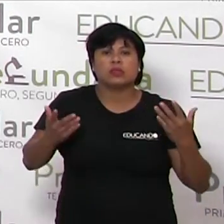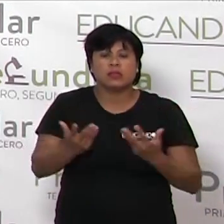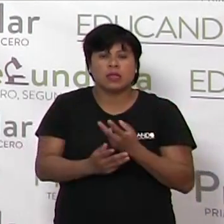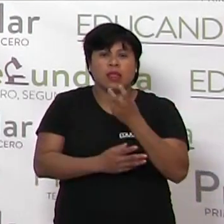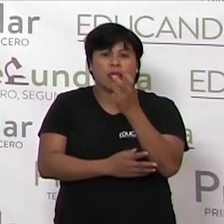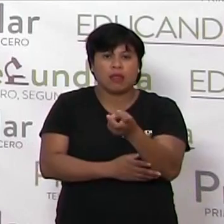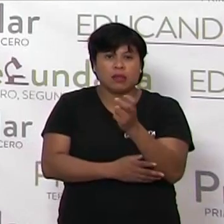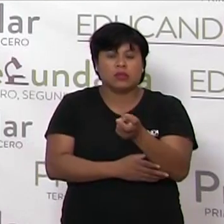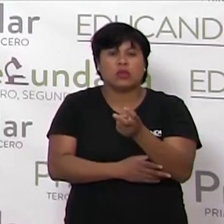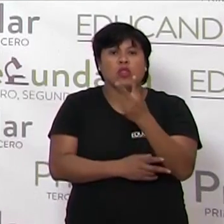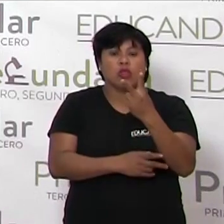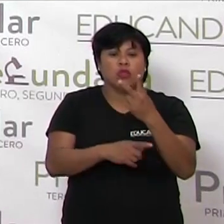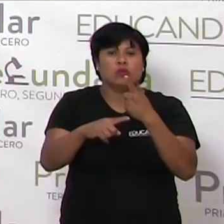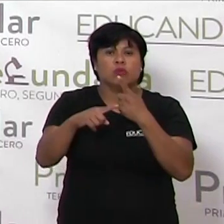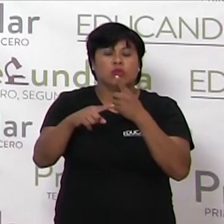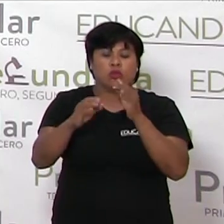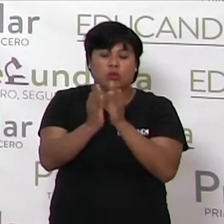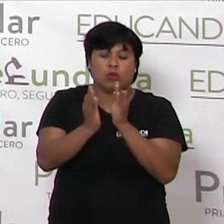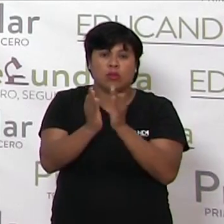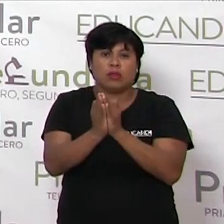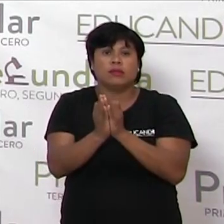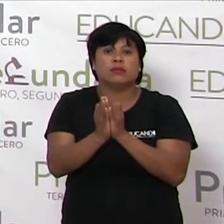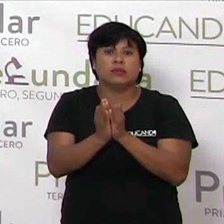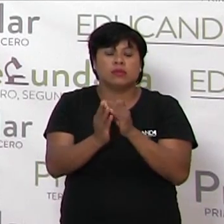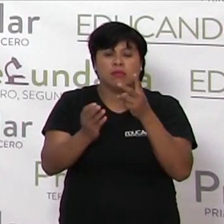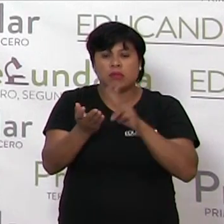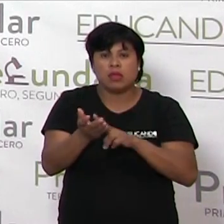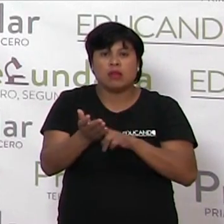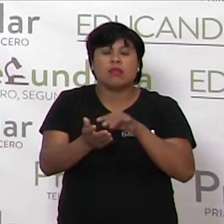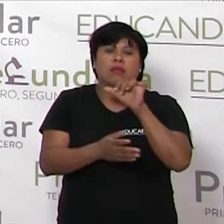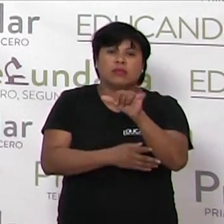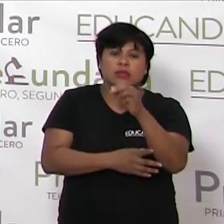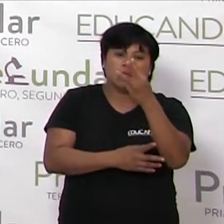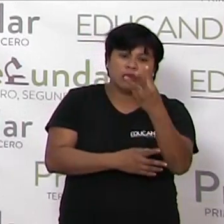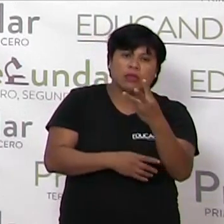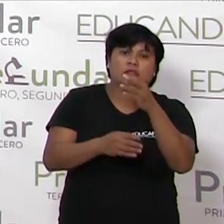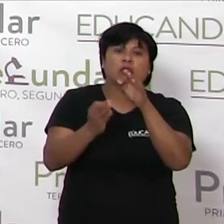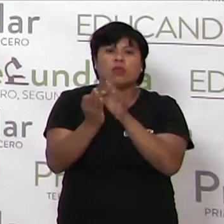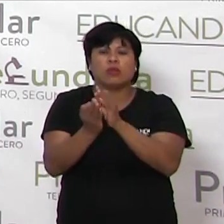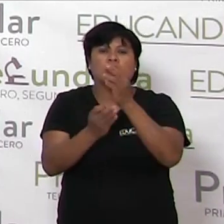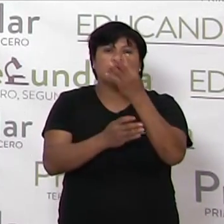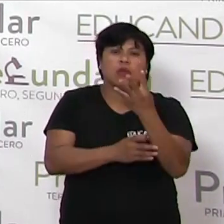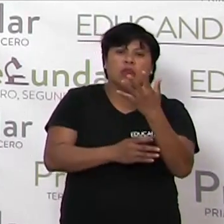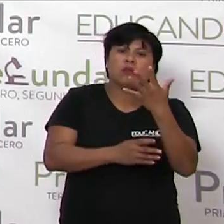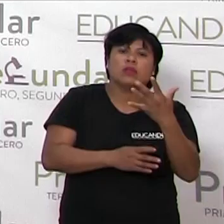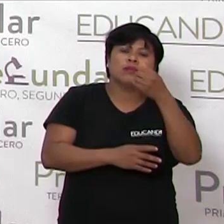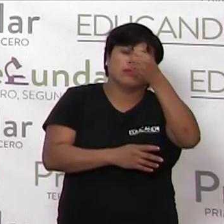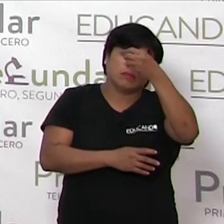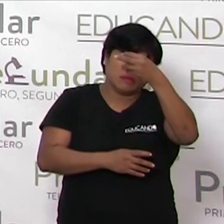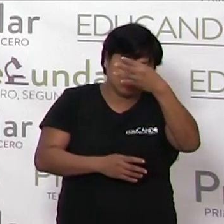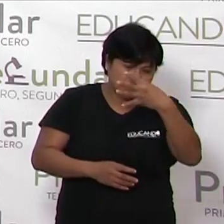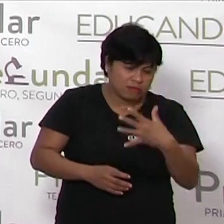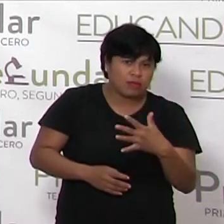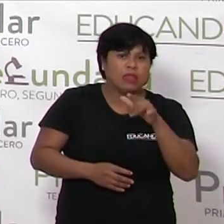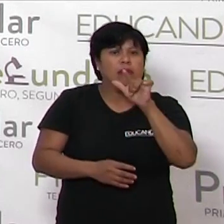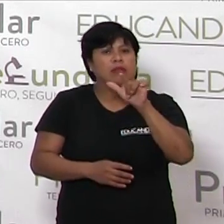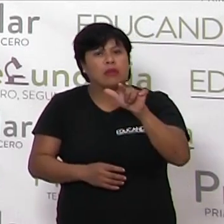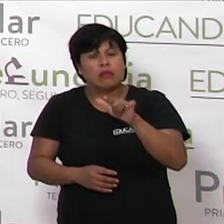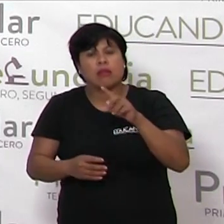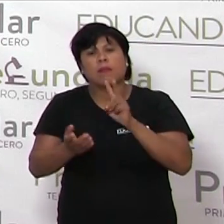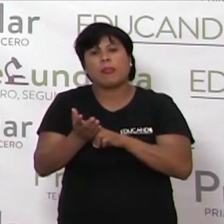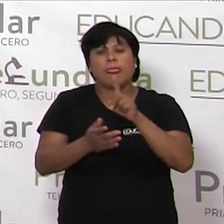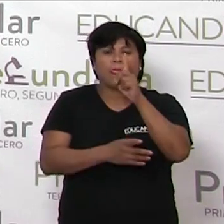Podemos establecer entonces que 2 tortas cuestan 16 pesos, 3 tortas, 4 tortas, o las tortas, en este